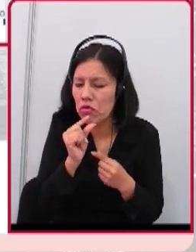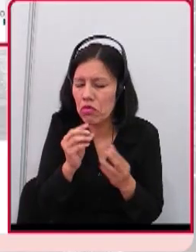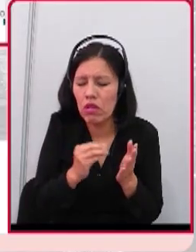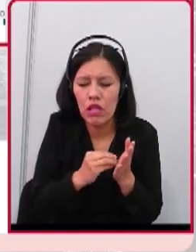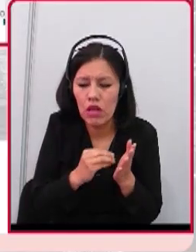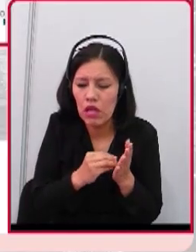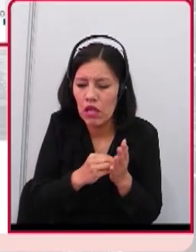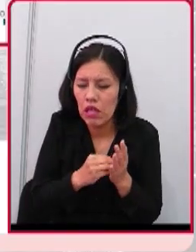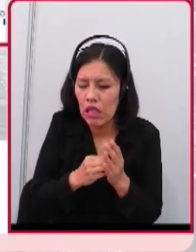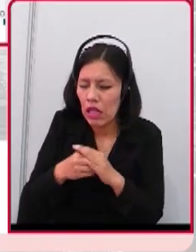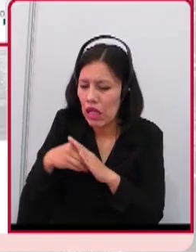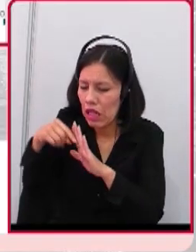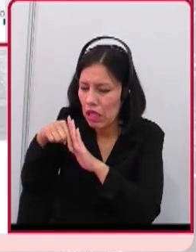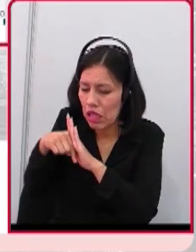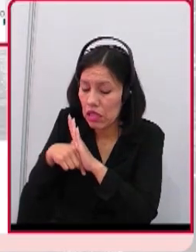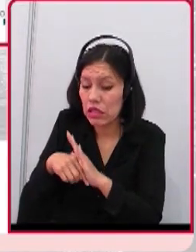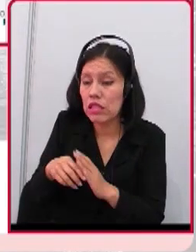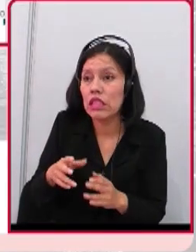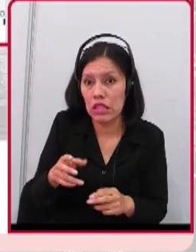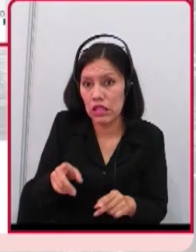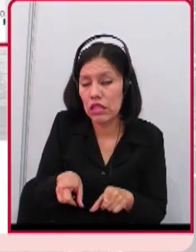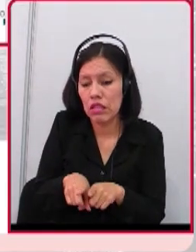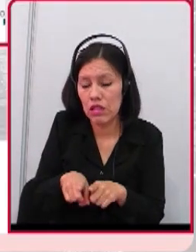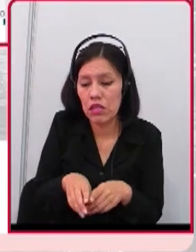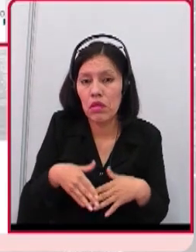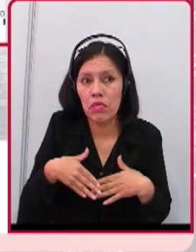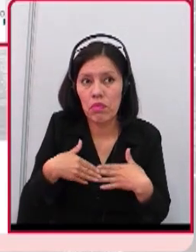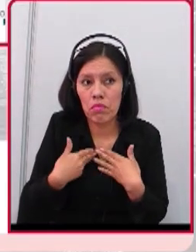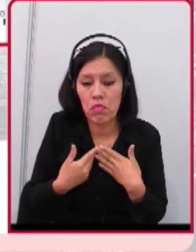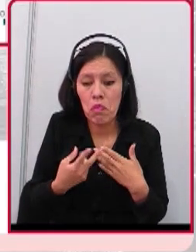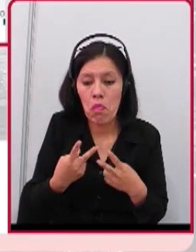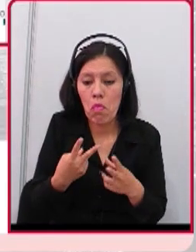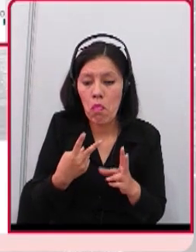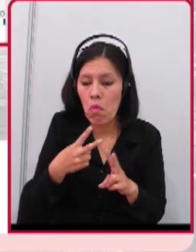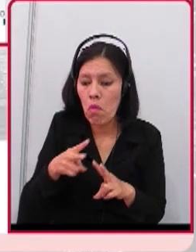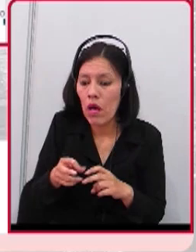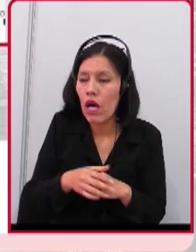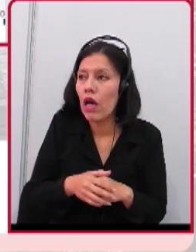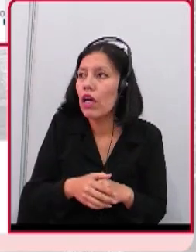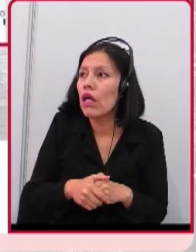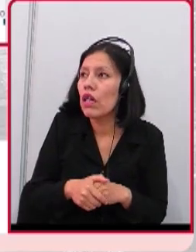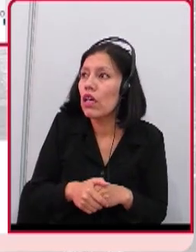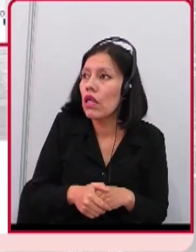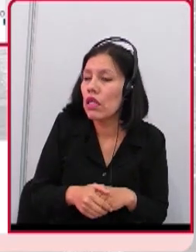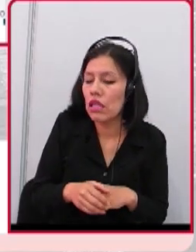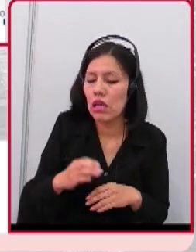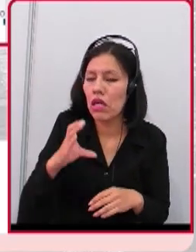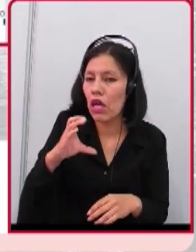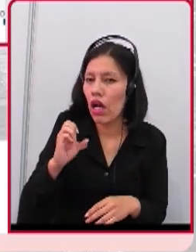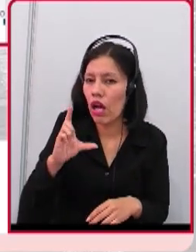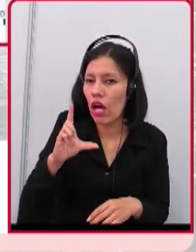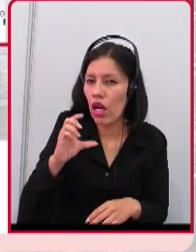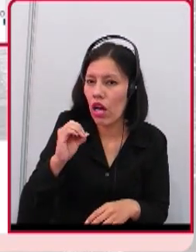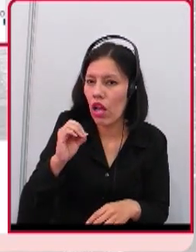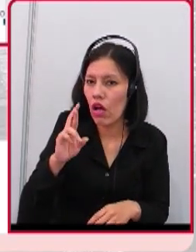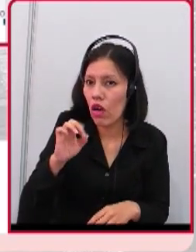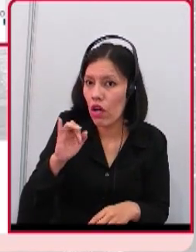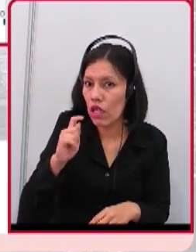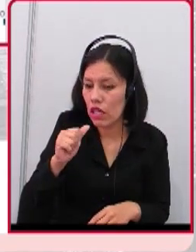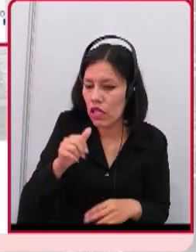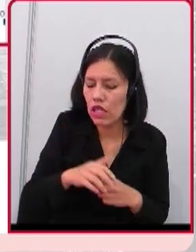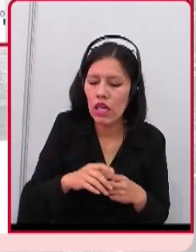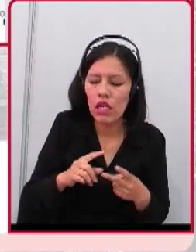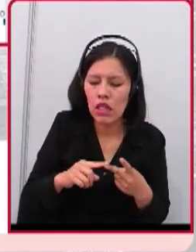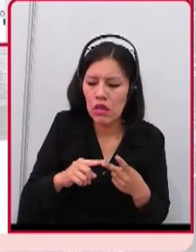argílica avanzada, ya que se puede observar que en la parte de color verde ya tenemos ya lo que es clorita, epidota, minerales en menor temperatura,